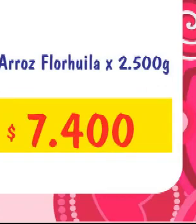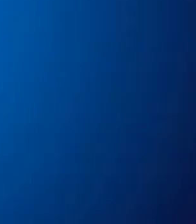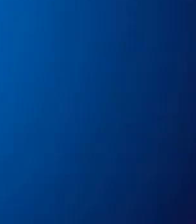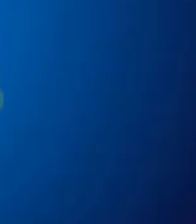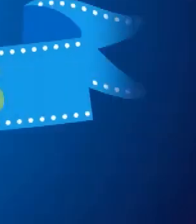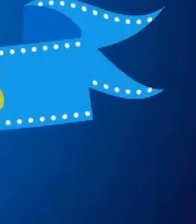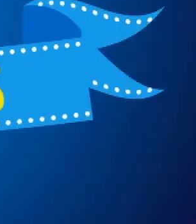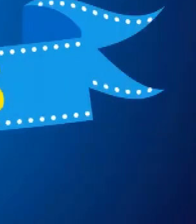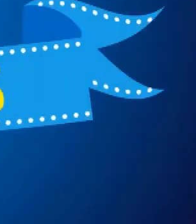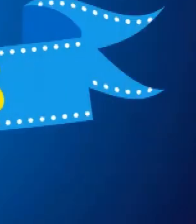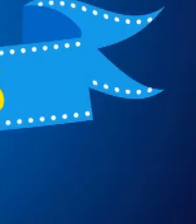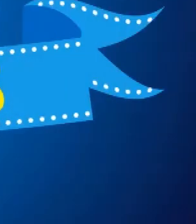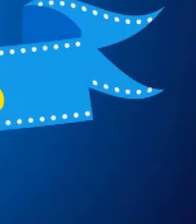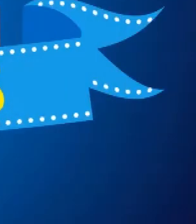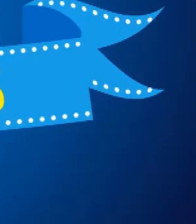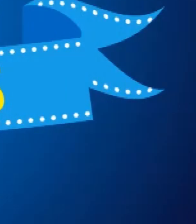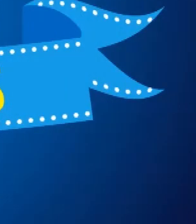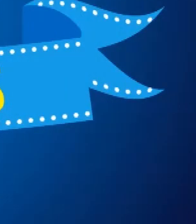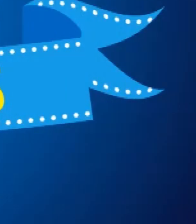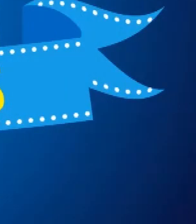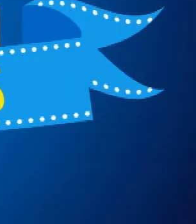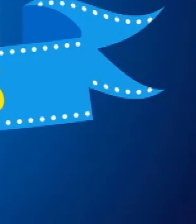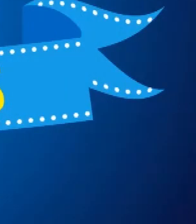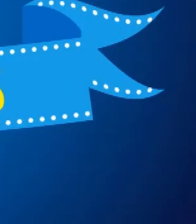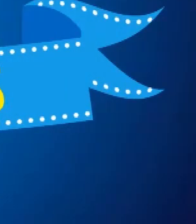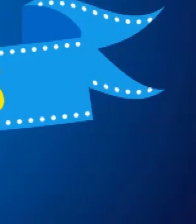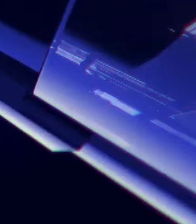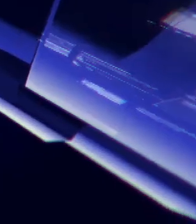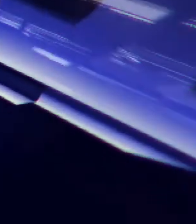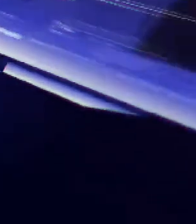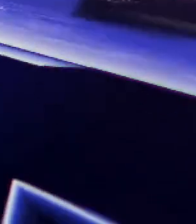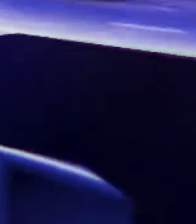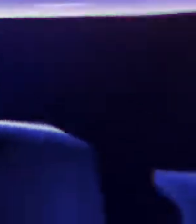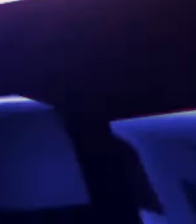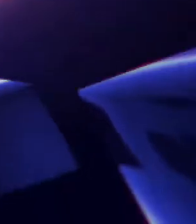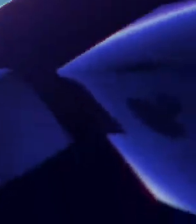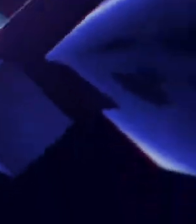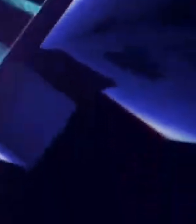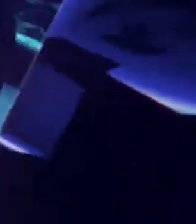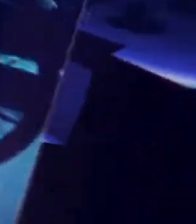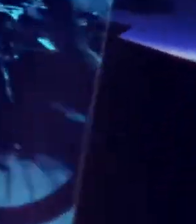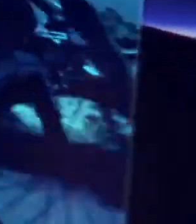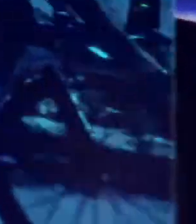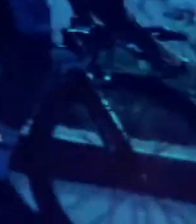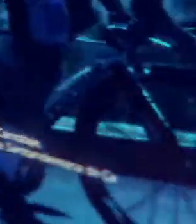13 al lunes 15 de mayo. Más por menos. Aplican condiciones y restricciones.